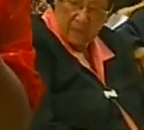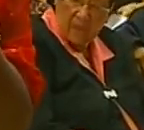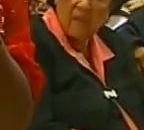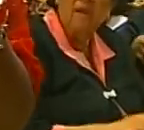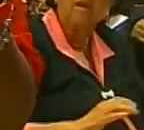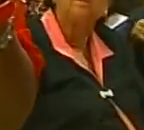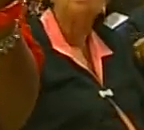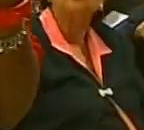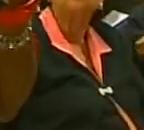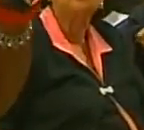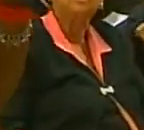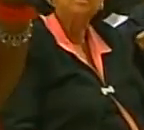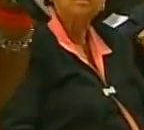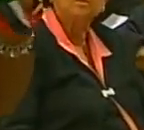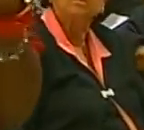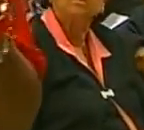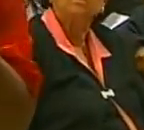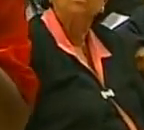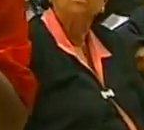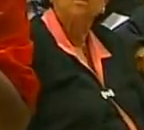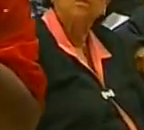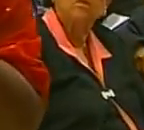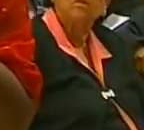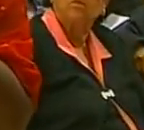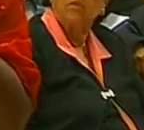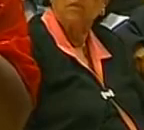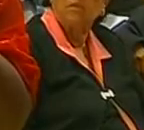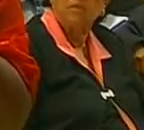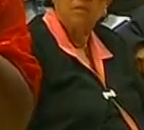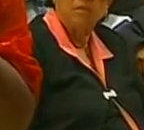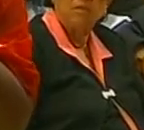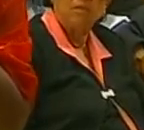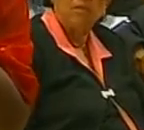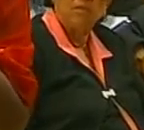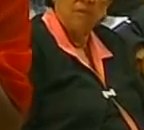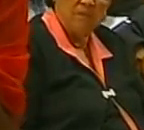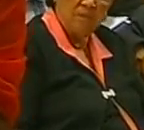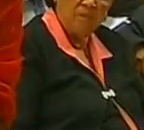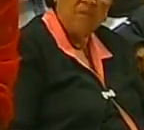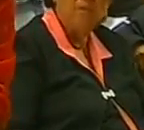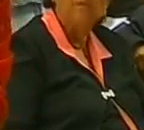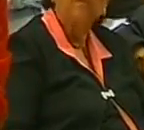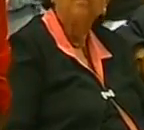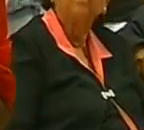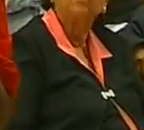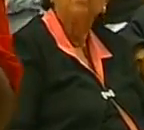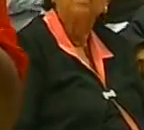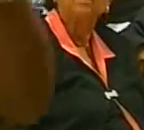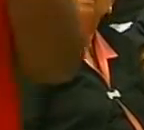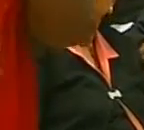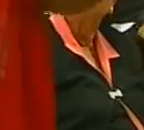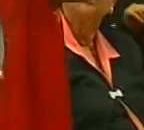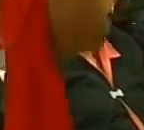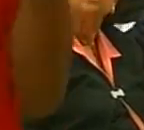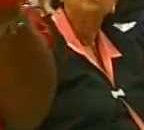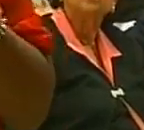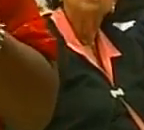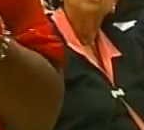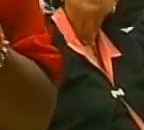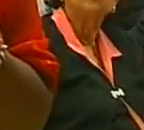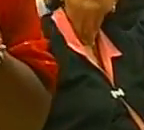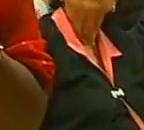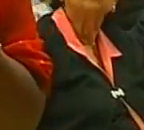reverol y todo su equipo de trabajo bueno hoy me corresponde tomar la voz como